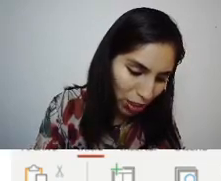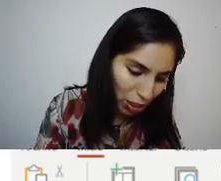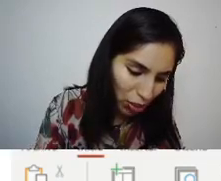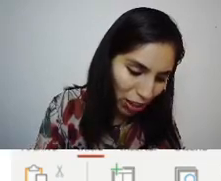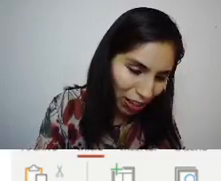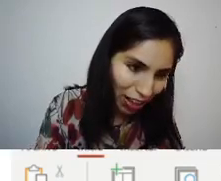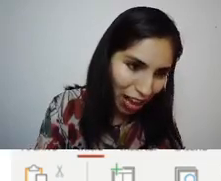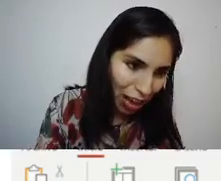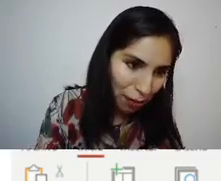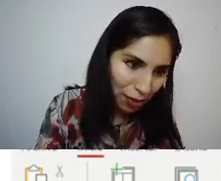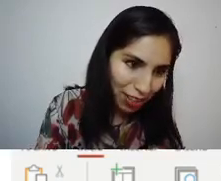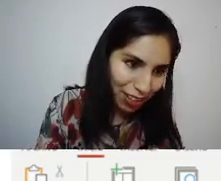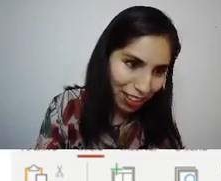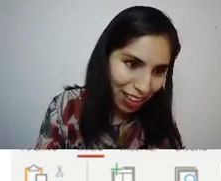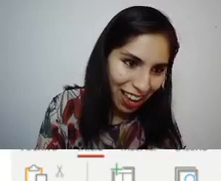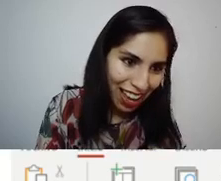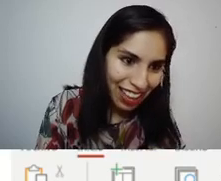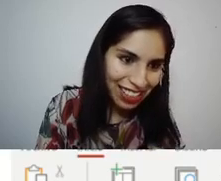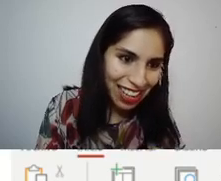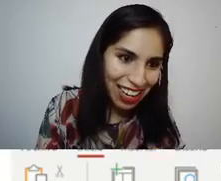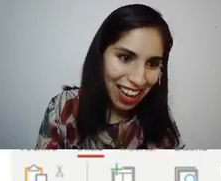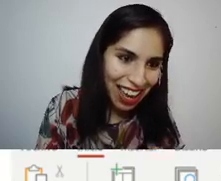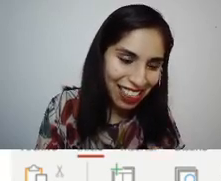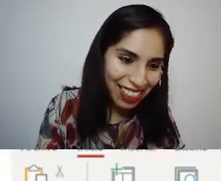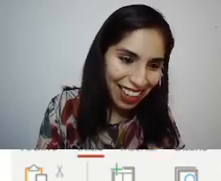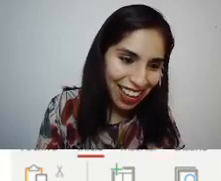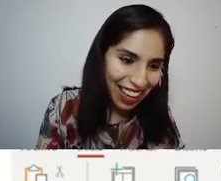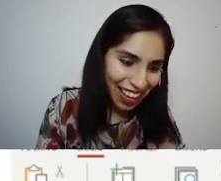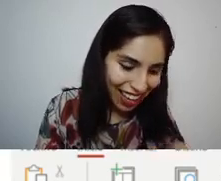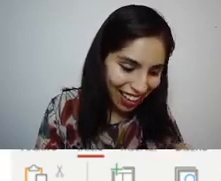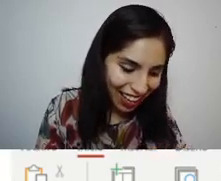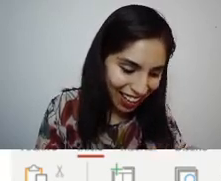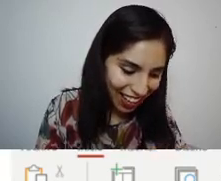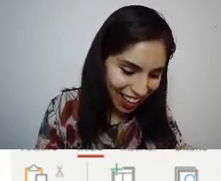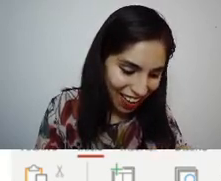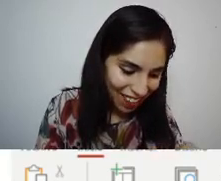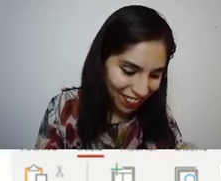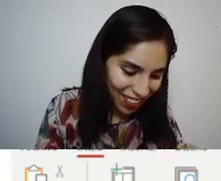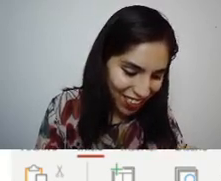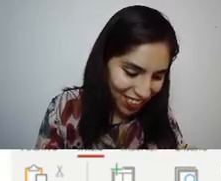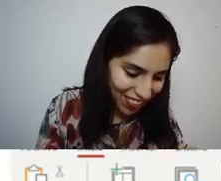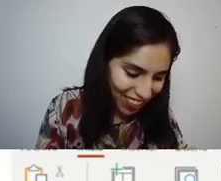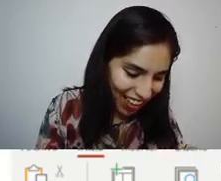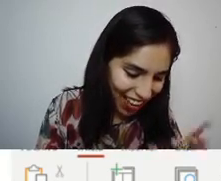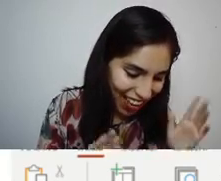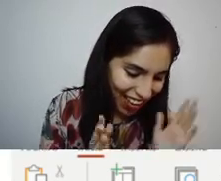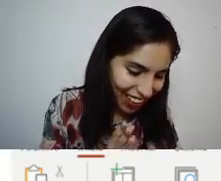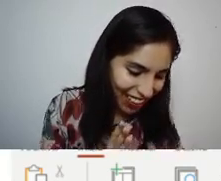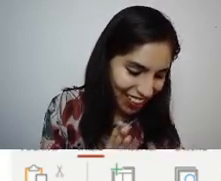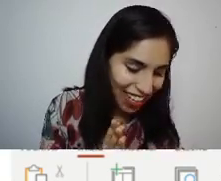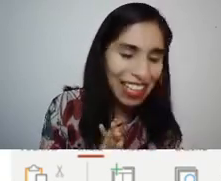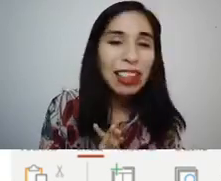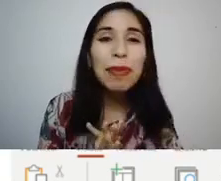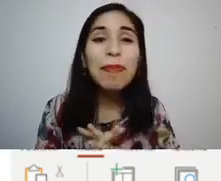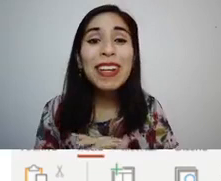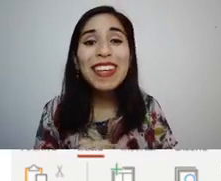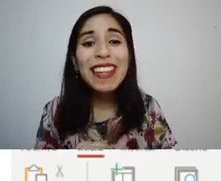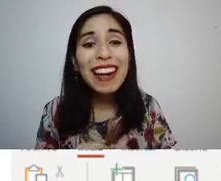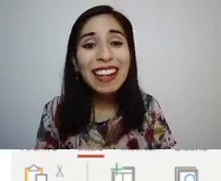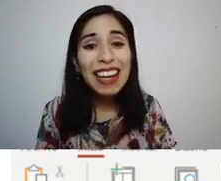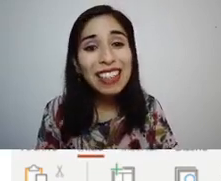usted señora gaby excelente muy bien excelente